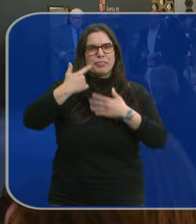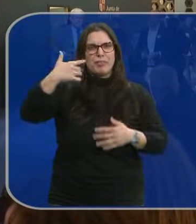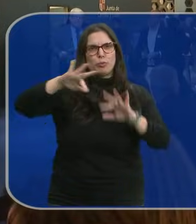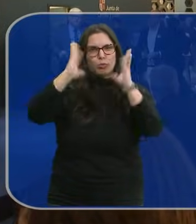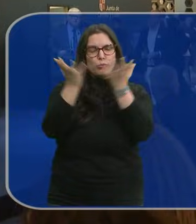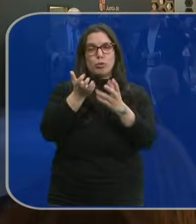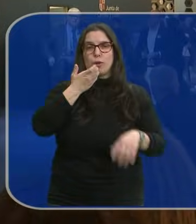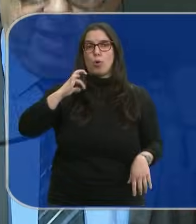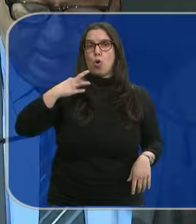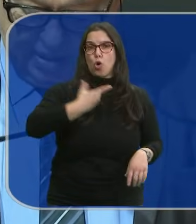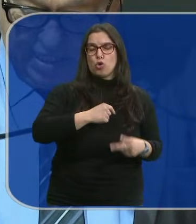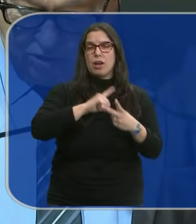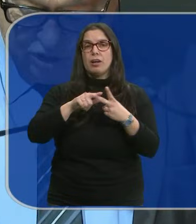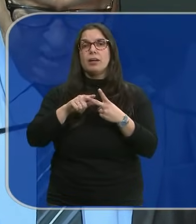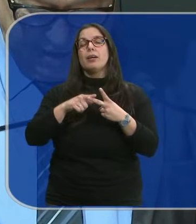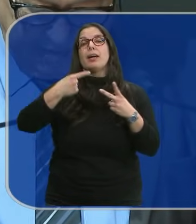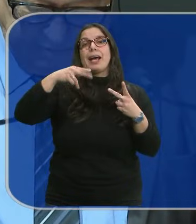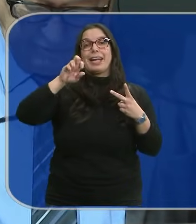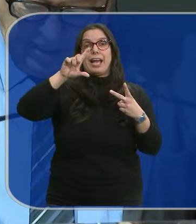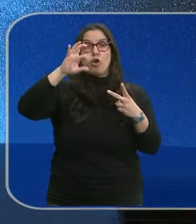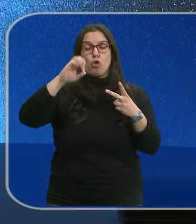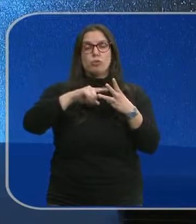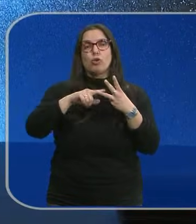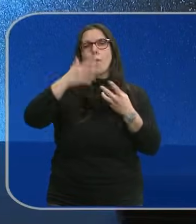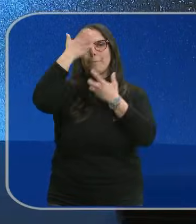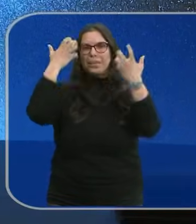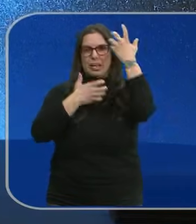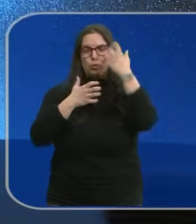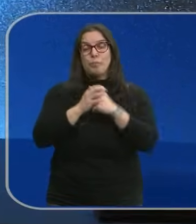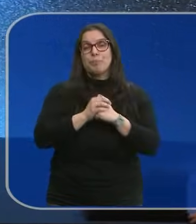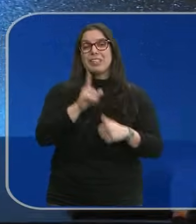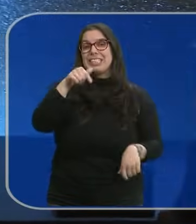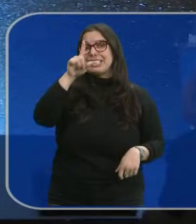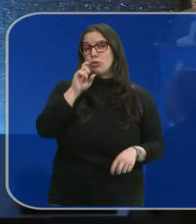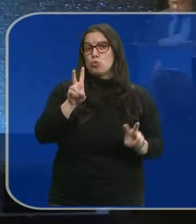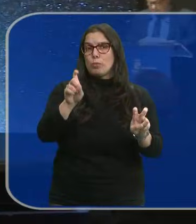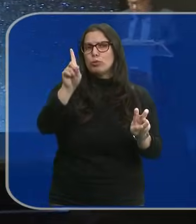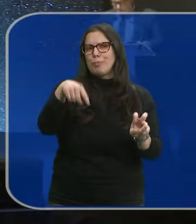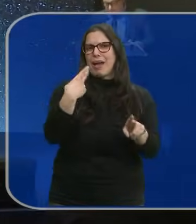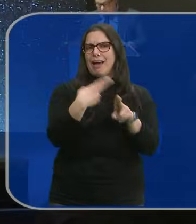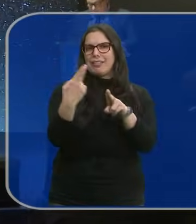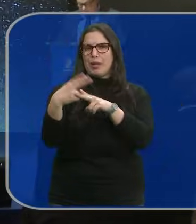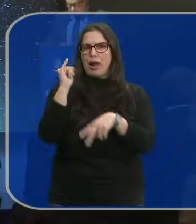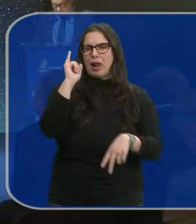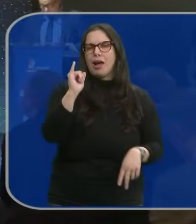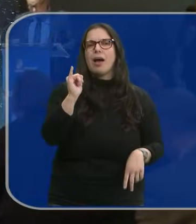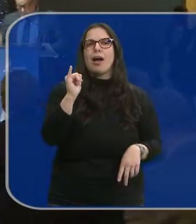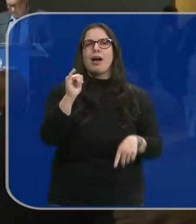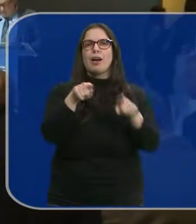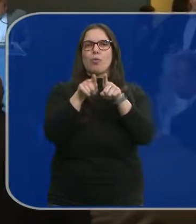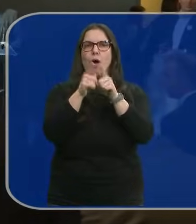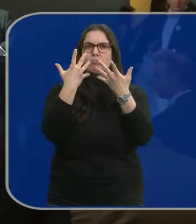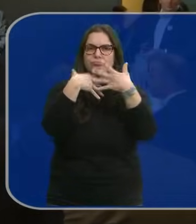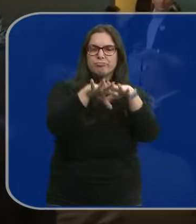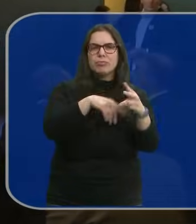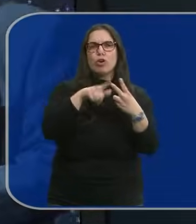como Francisco de Goya, El Greco o Pablo Picasso. Además, como novedad, este año contará con actividades como experiencias inmersivas